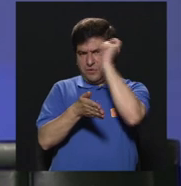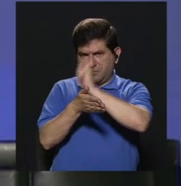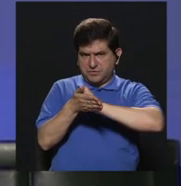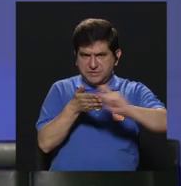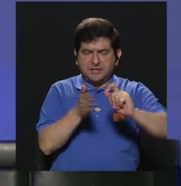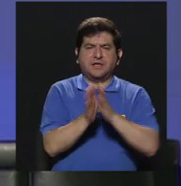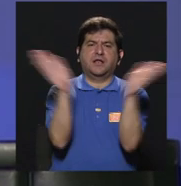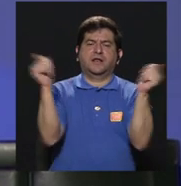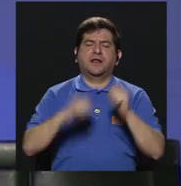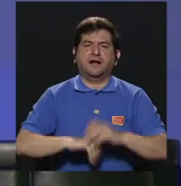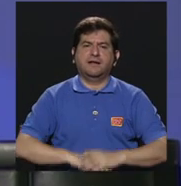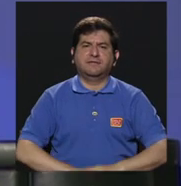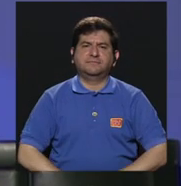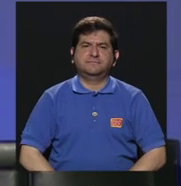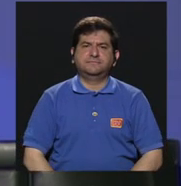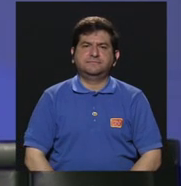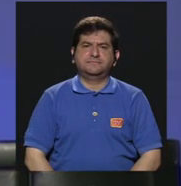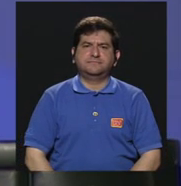General.